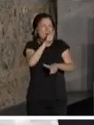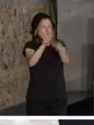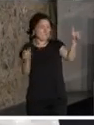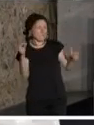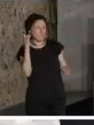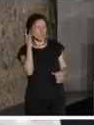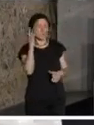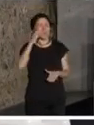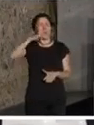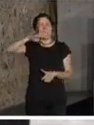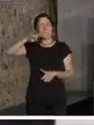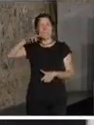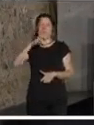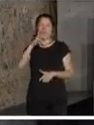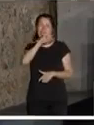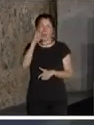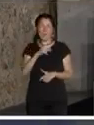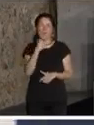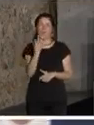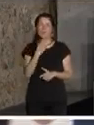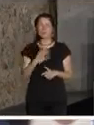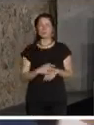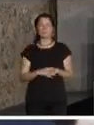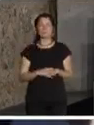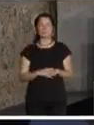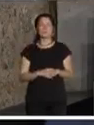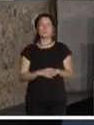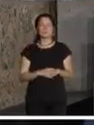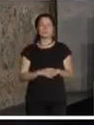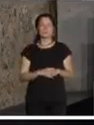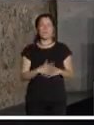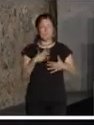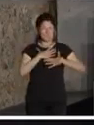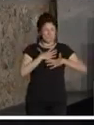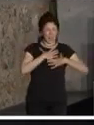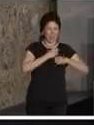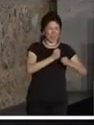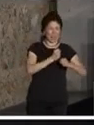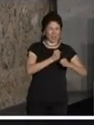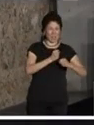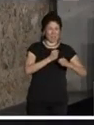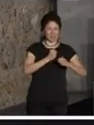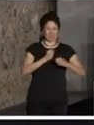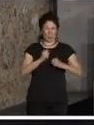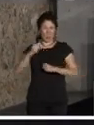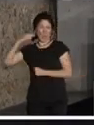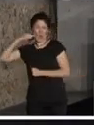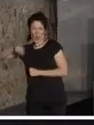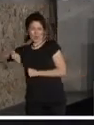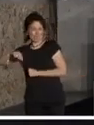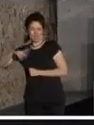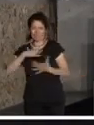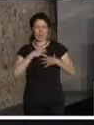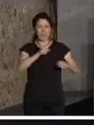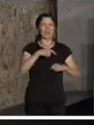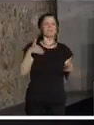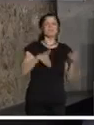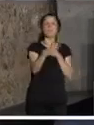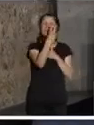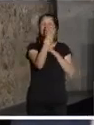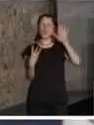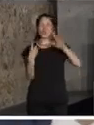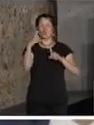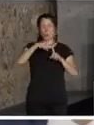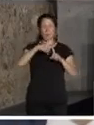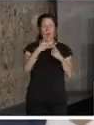Miguel Hernández decía que vale más una gota de valentía que un océano cobarde y este 28 de